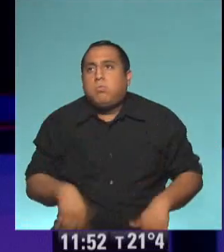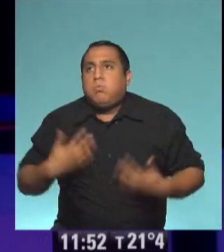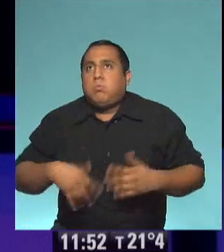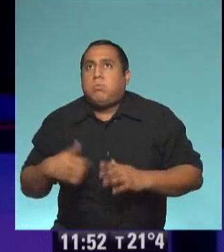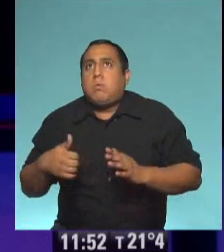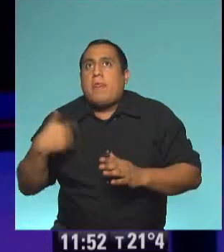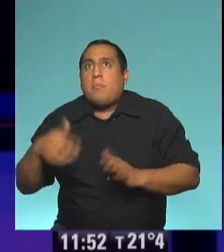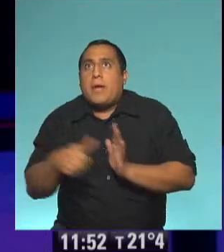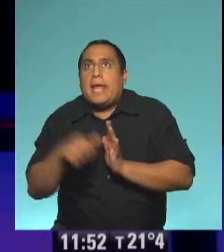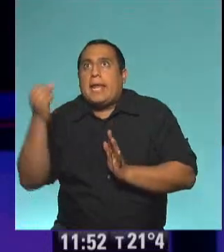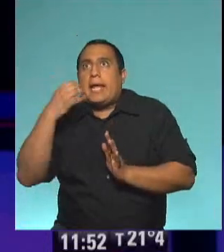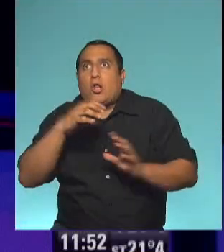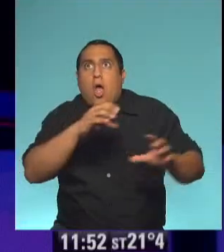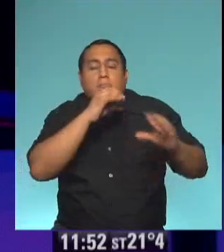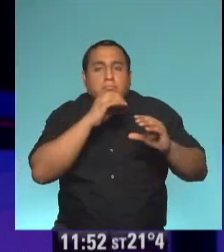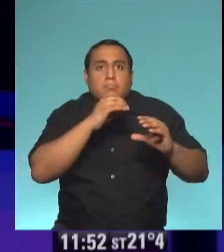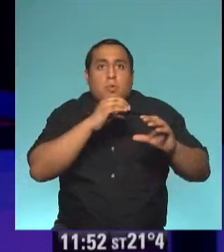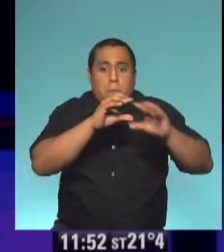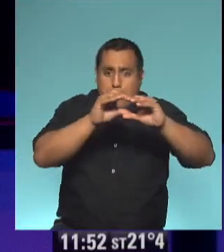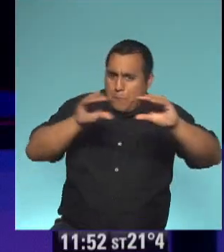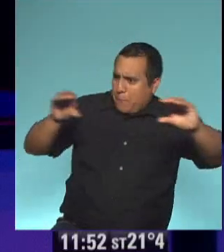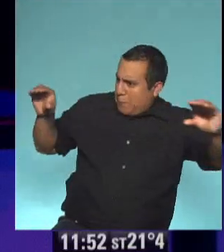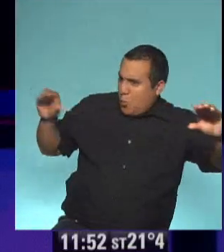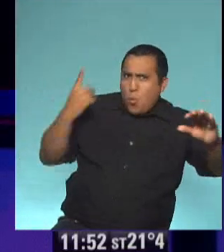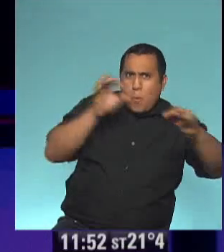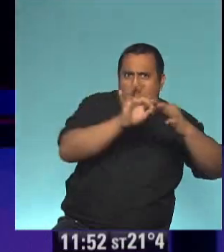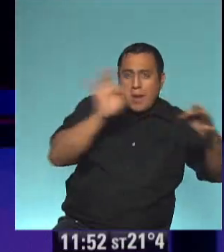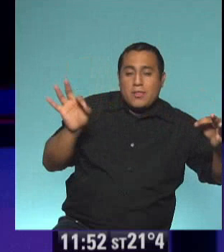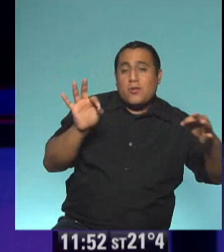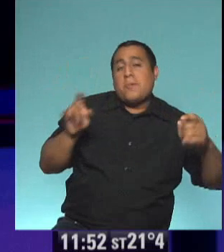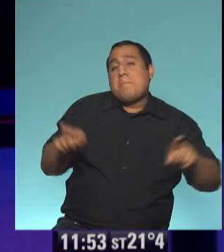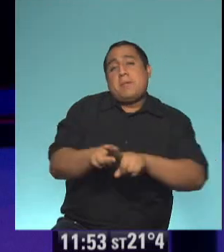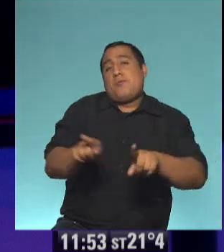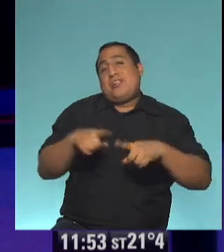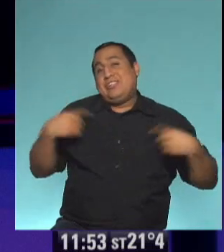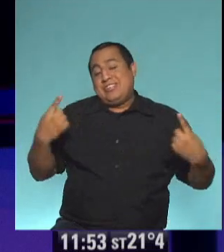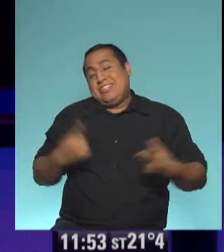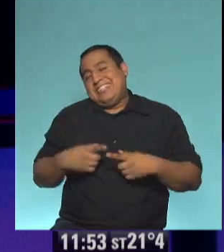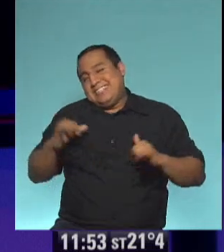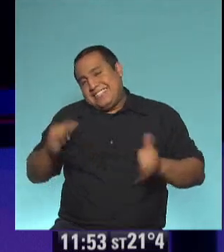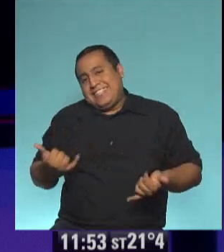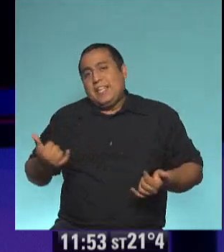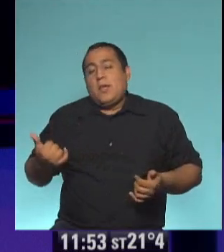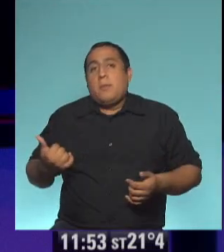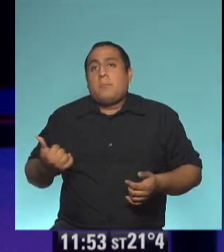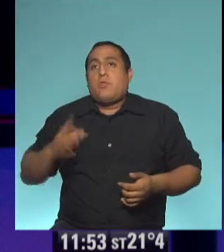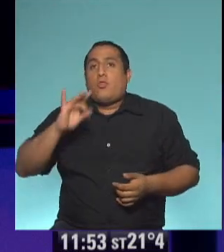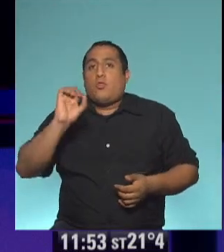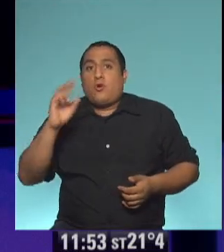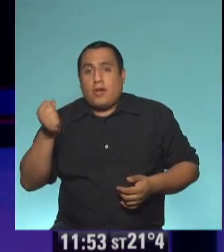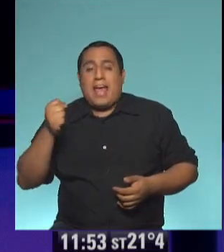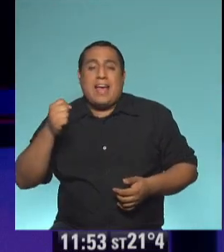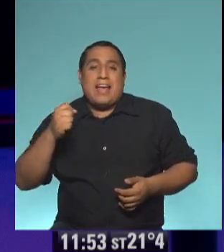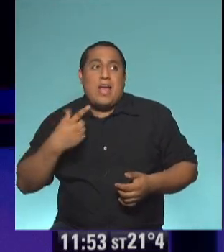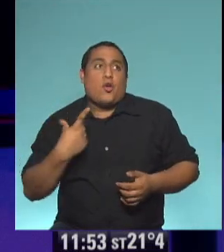recreo. Un metro de pan. Bueno, como nuestra baguette. Lo compró Dora Jaramillo, la mujer